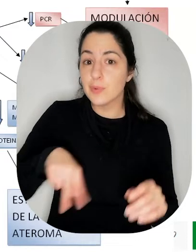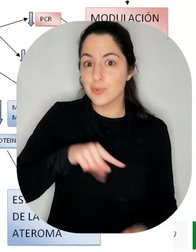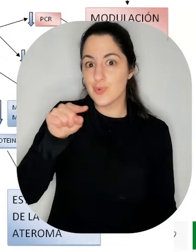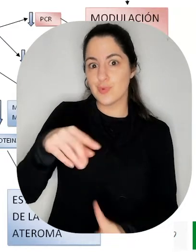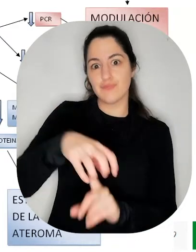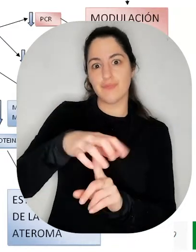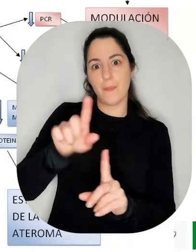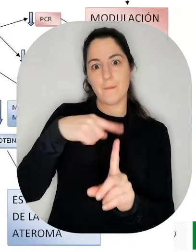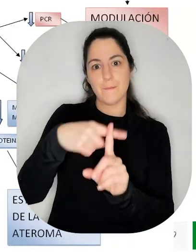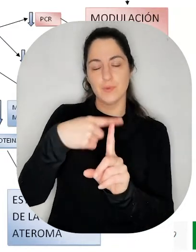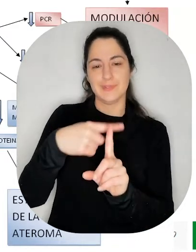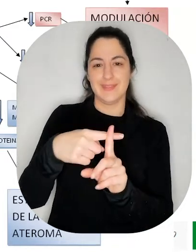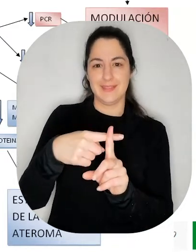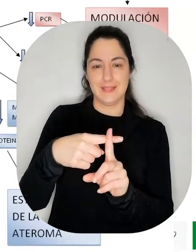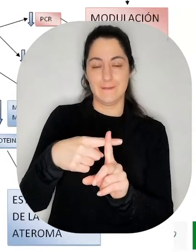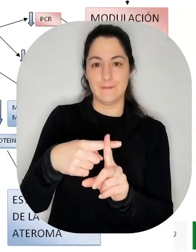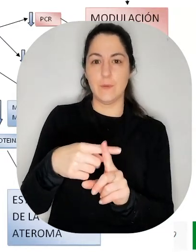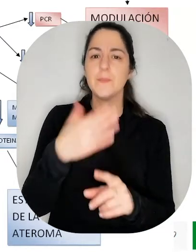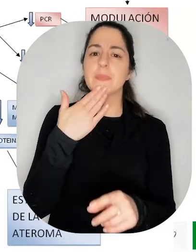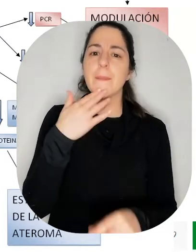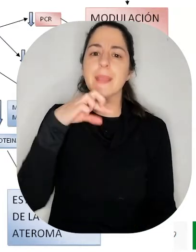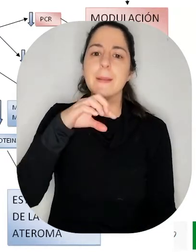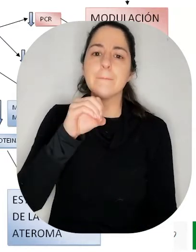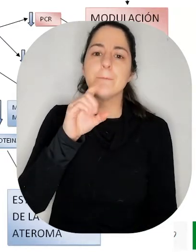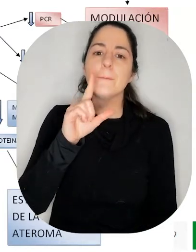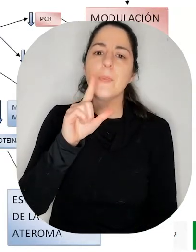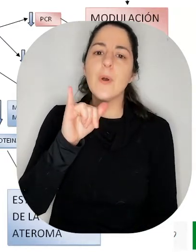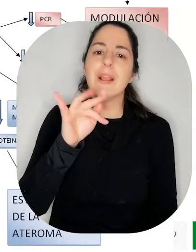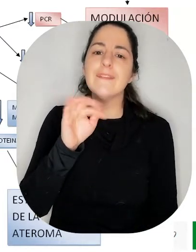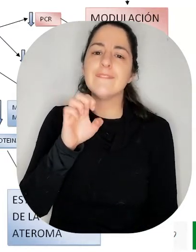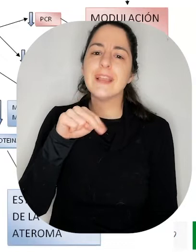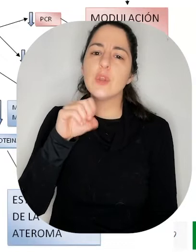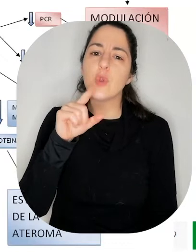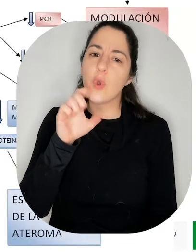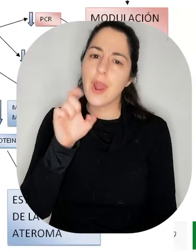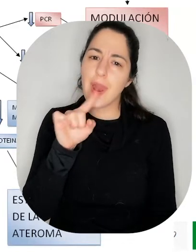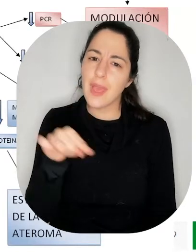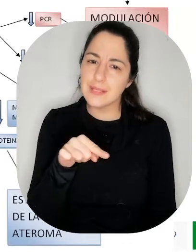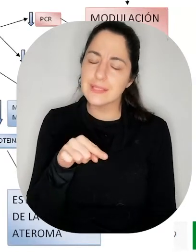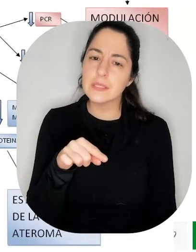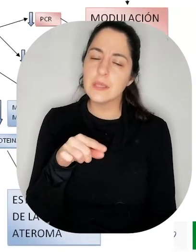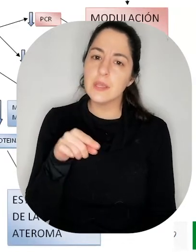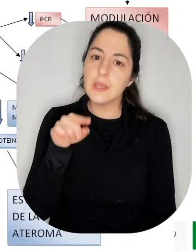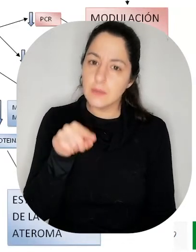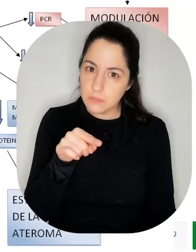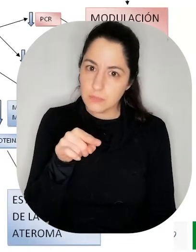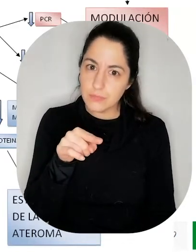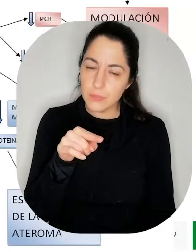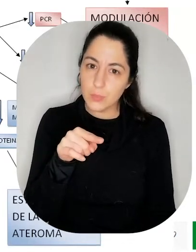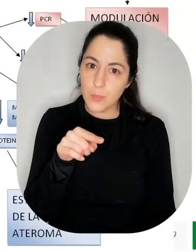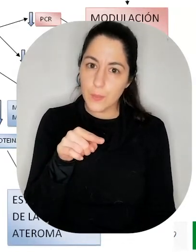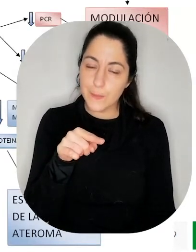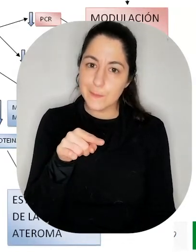y para nosotros es un gran beneficio. Tienen estos polifenoles, como los flavonoides, por ejemplo, que